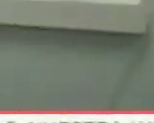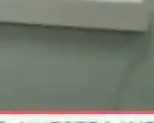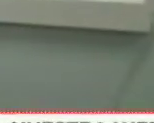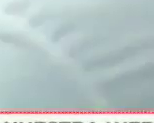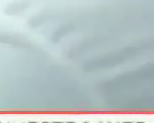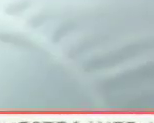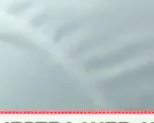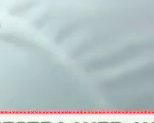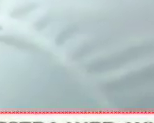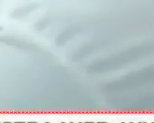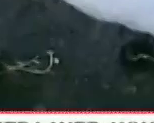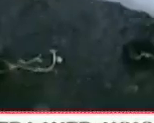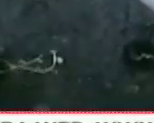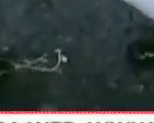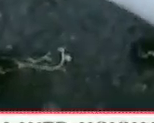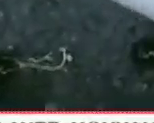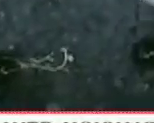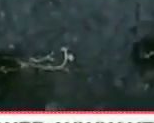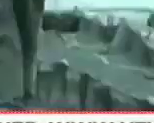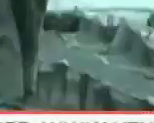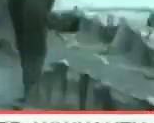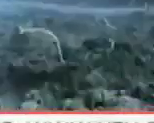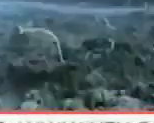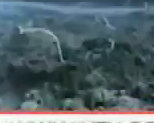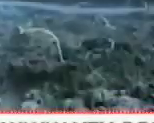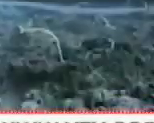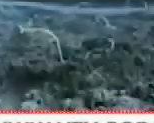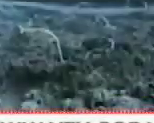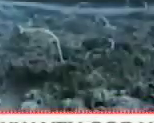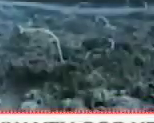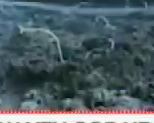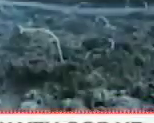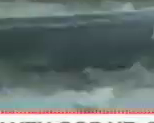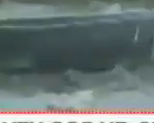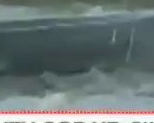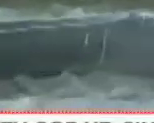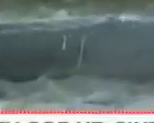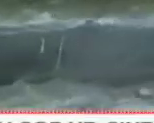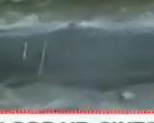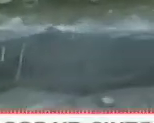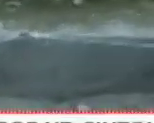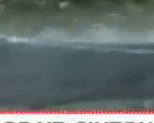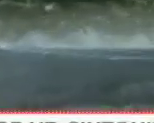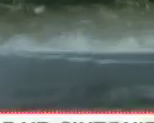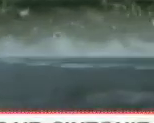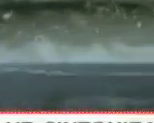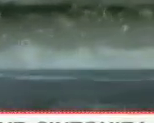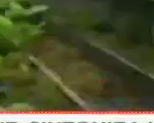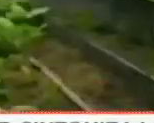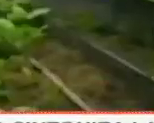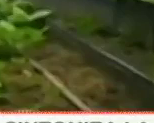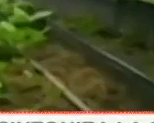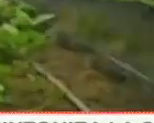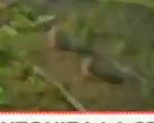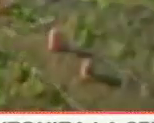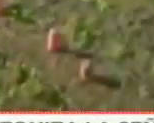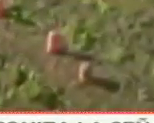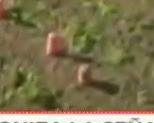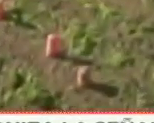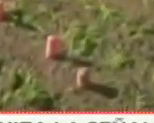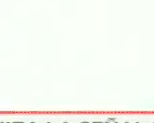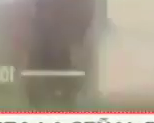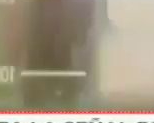salud pública como gran instrumento de la recuperación de la resistencia económica hacia el crecimiento sostenido y la